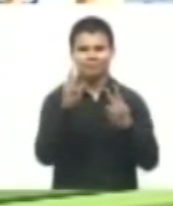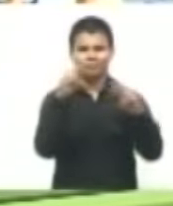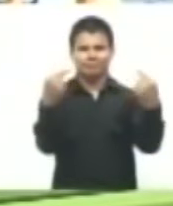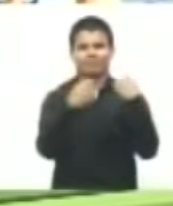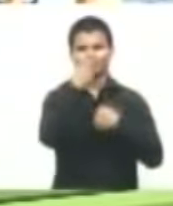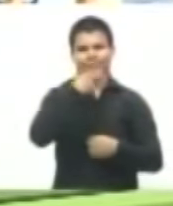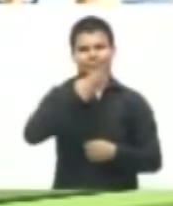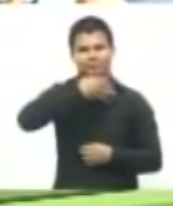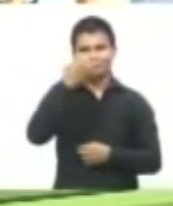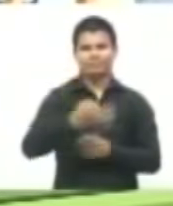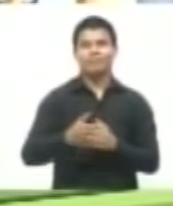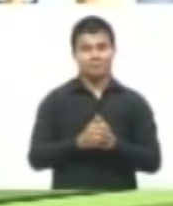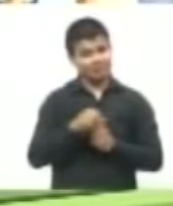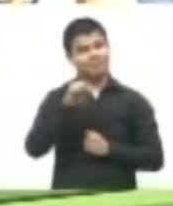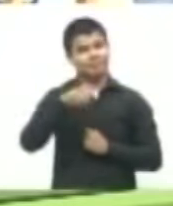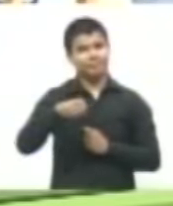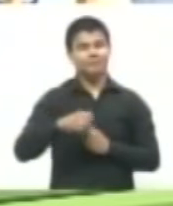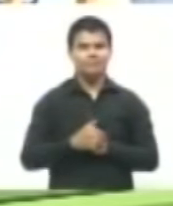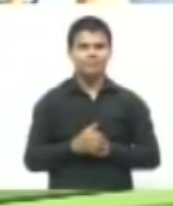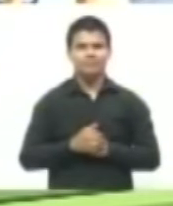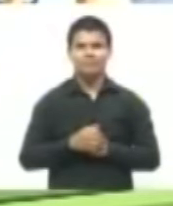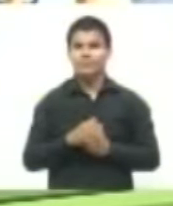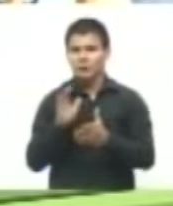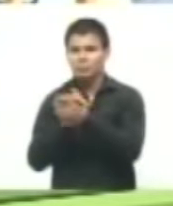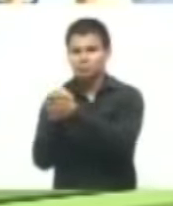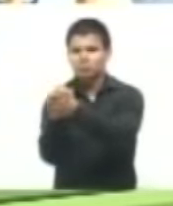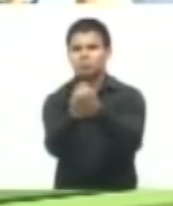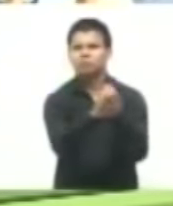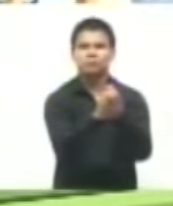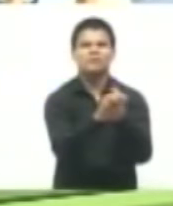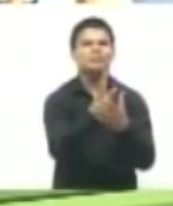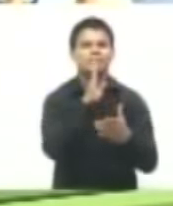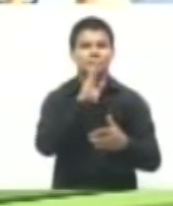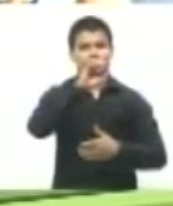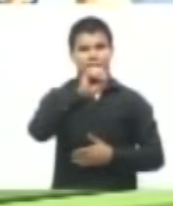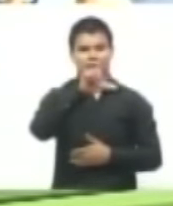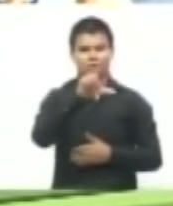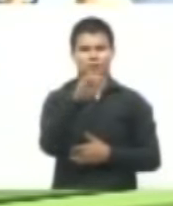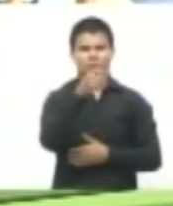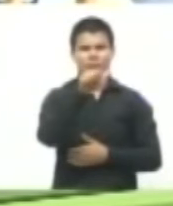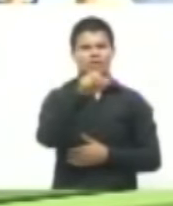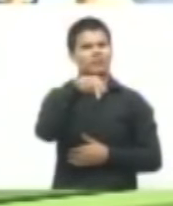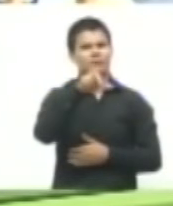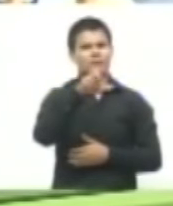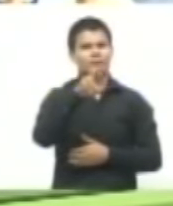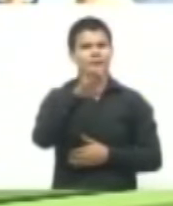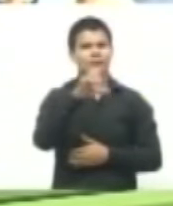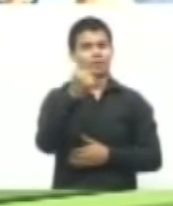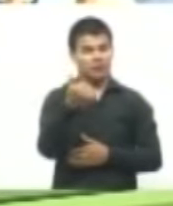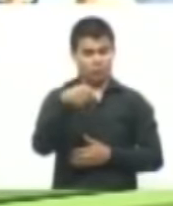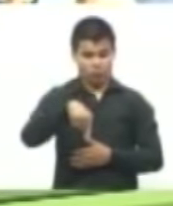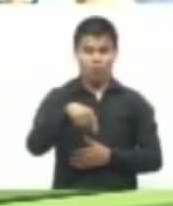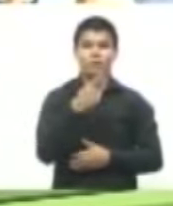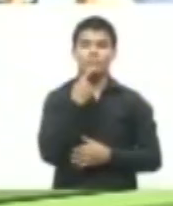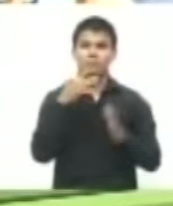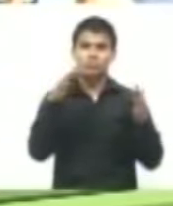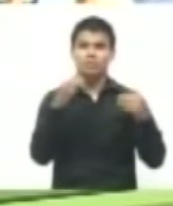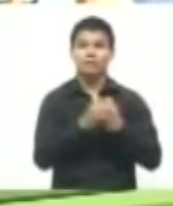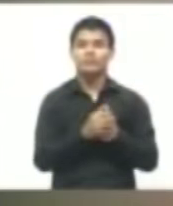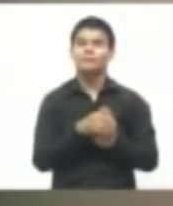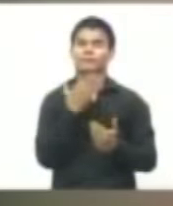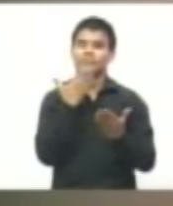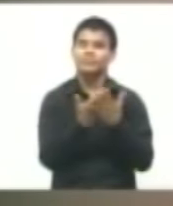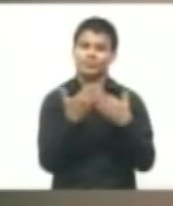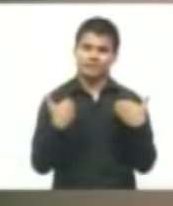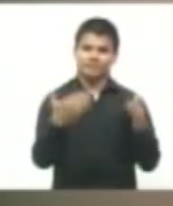compromiso con la verdad, Lili. Así es, Carlos, televidentes, también un saludo muy especial para Olga Pérez, viuda de Sánchez, llega hoy a su cumpleaños 109. Es felicitada